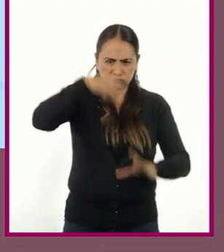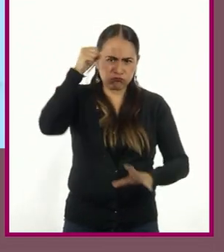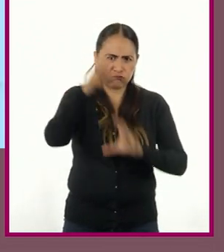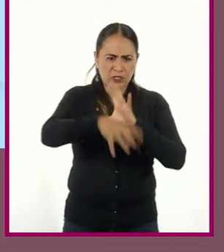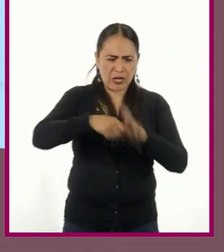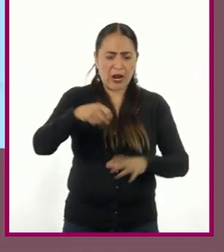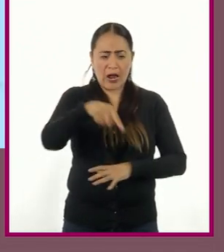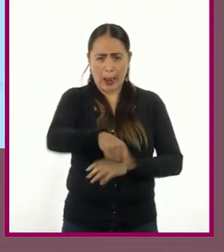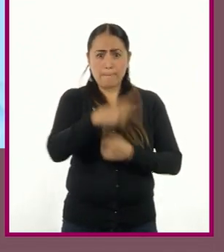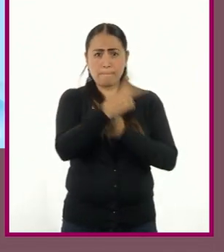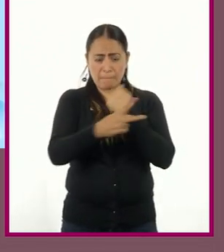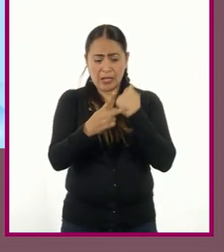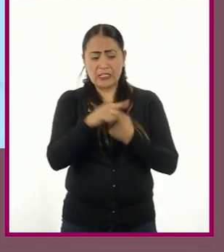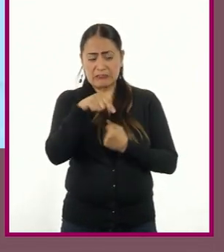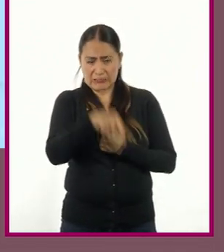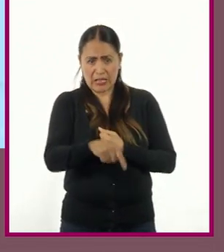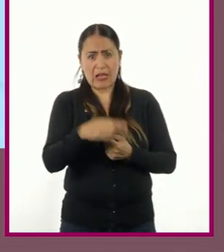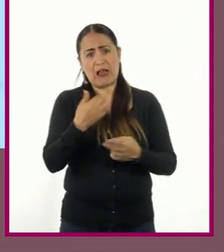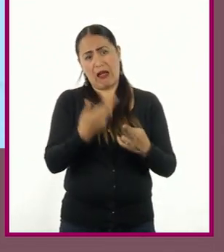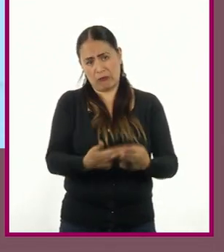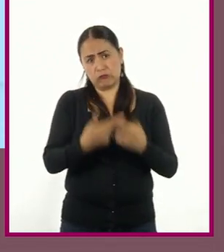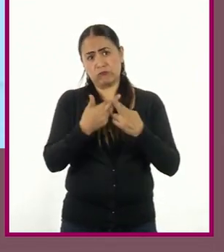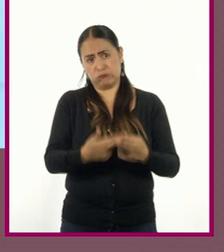recursos naturales estratégicos.